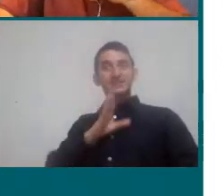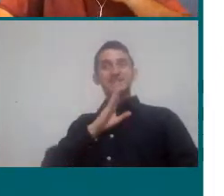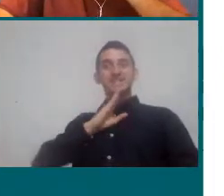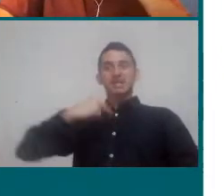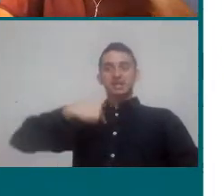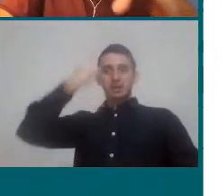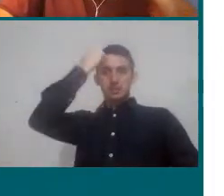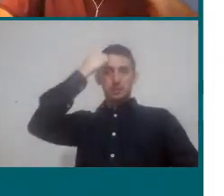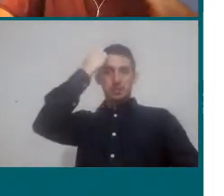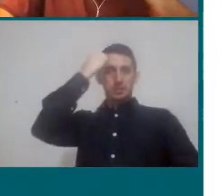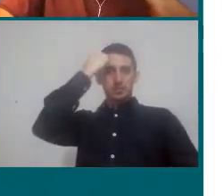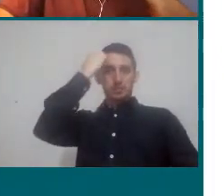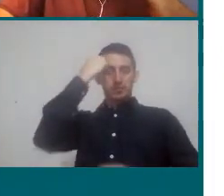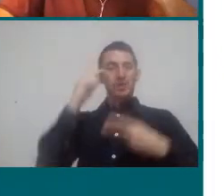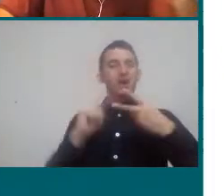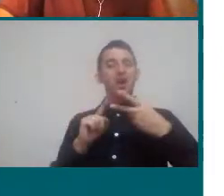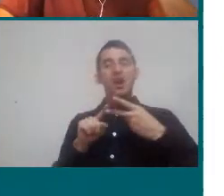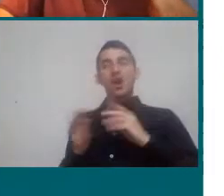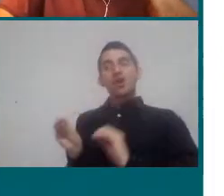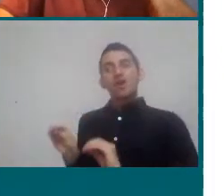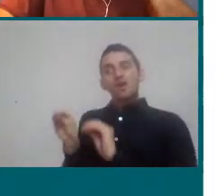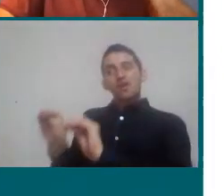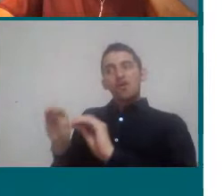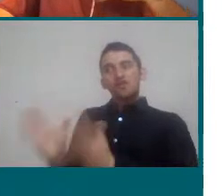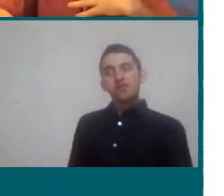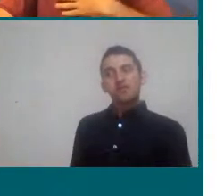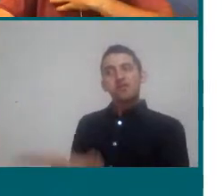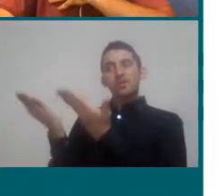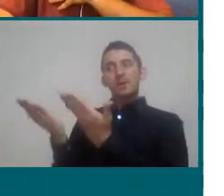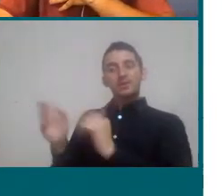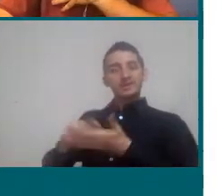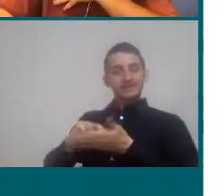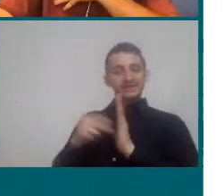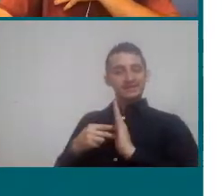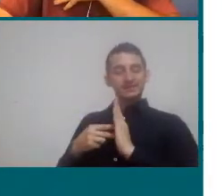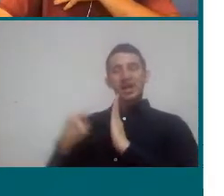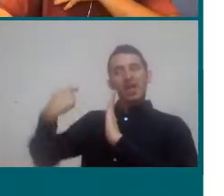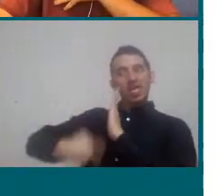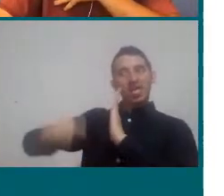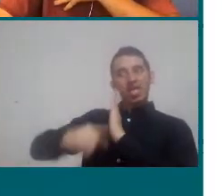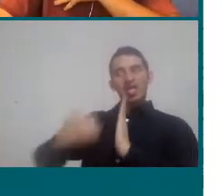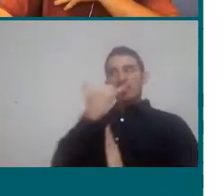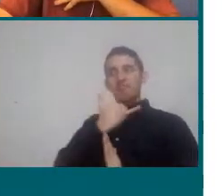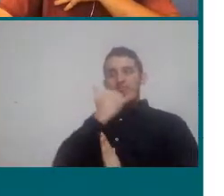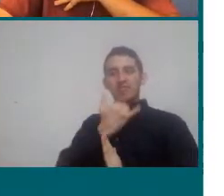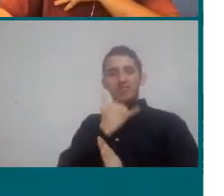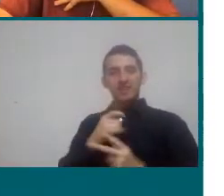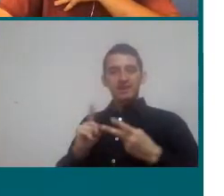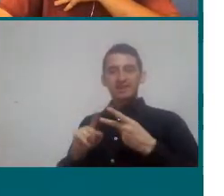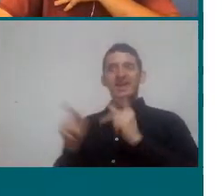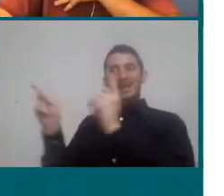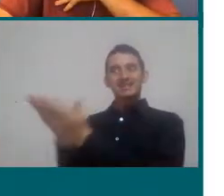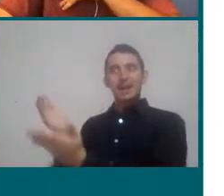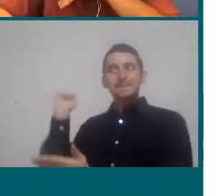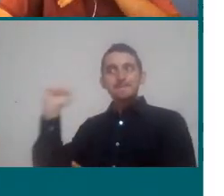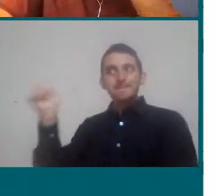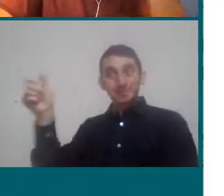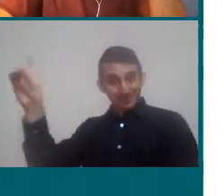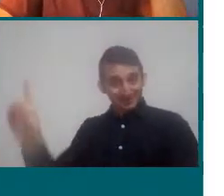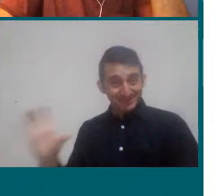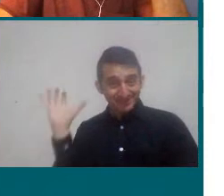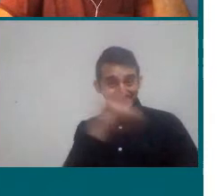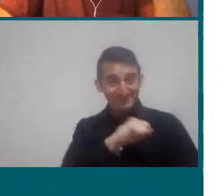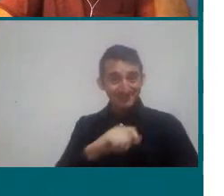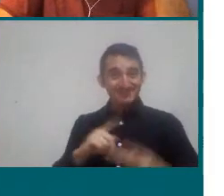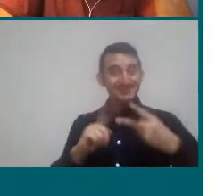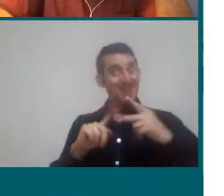o formadora cuando estas decisiones enfocadas a mejorar los errores las enfoca el alumnado. ¿De acuerdo? Con